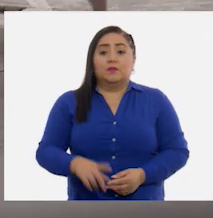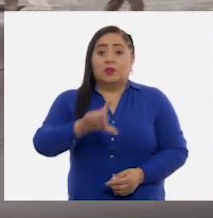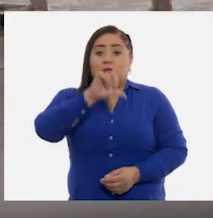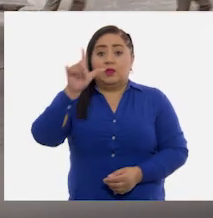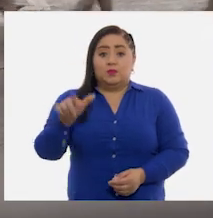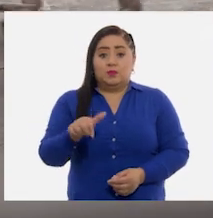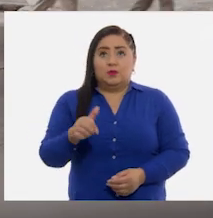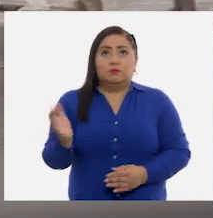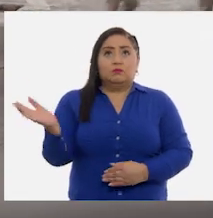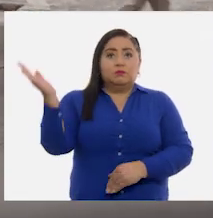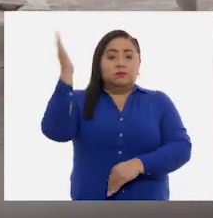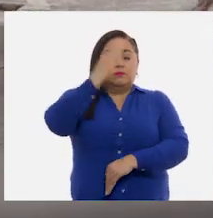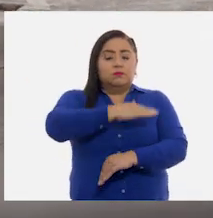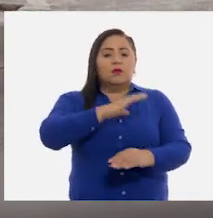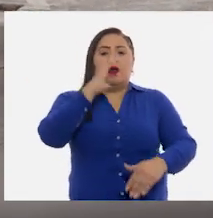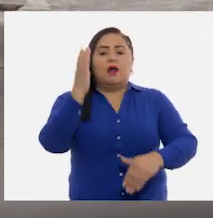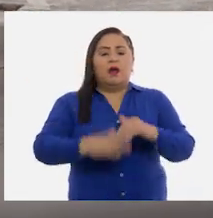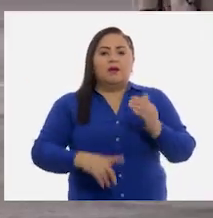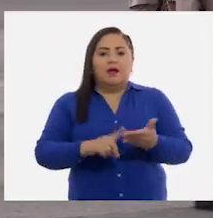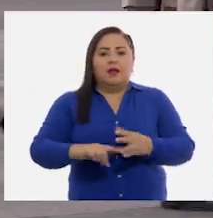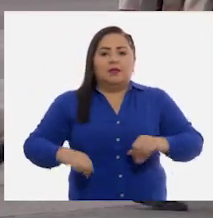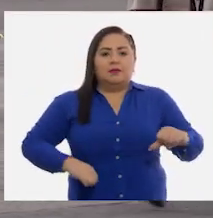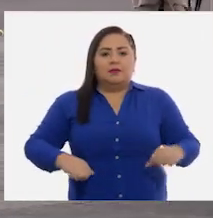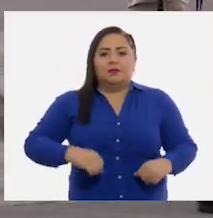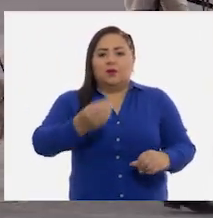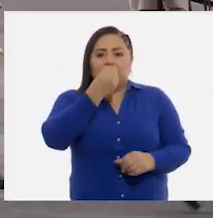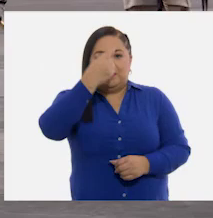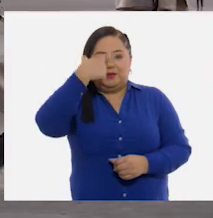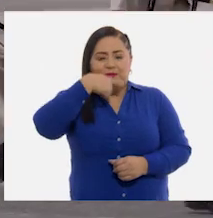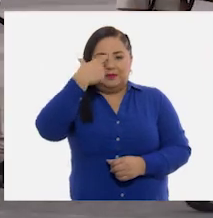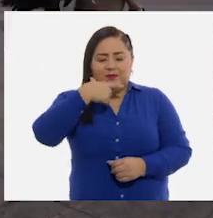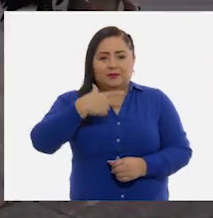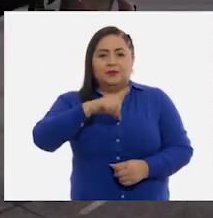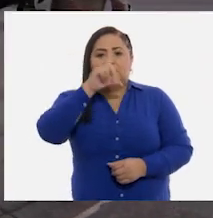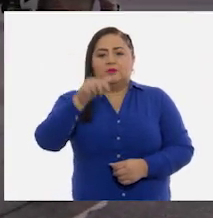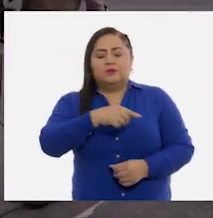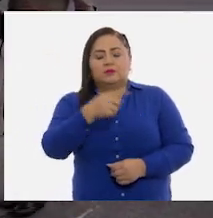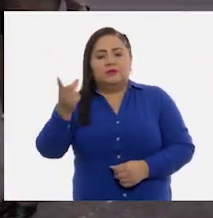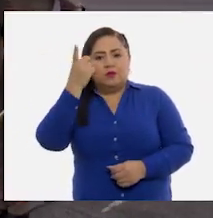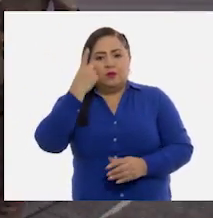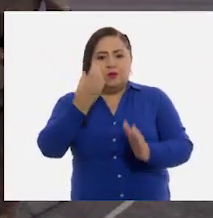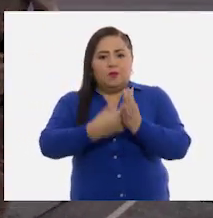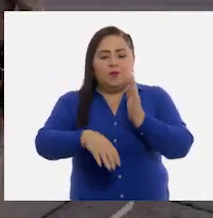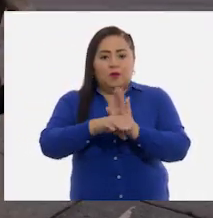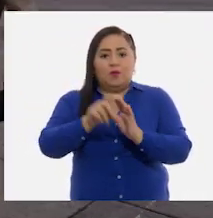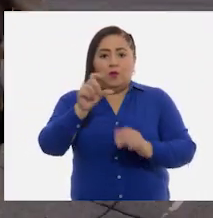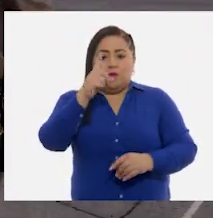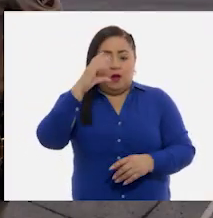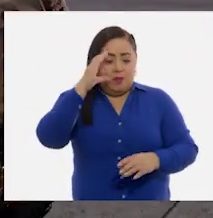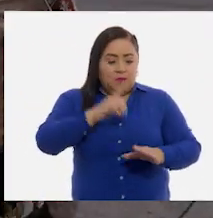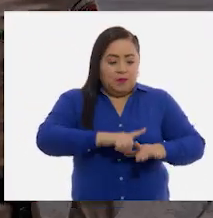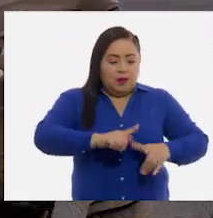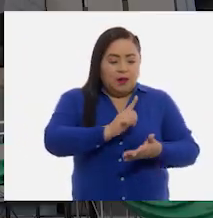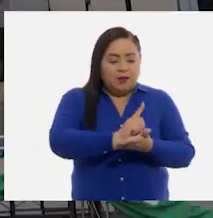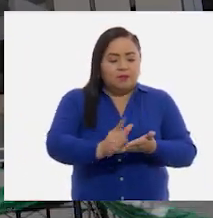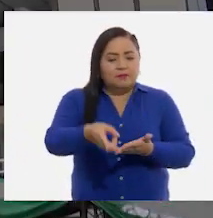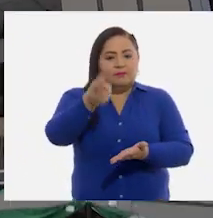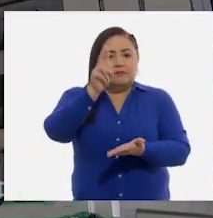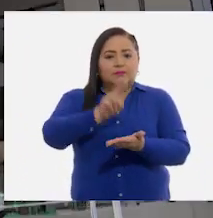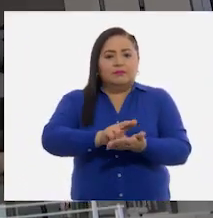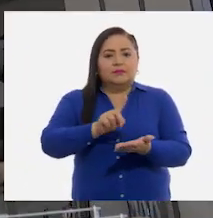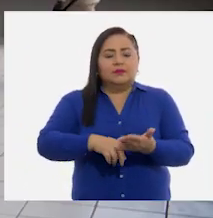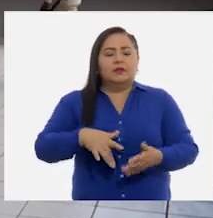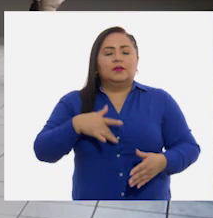Después de un largo día, culminan sus actividades con la cena. Regresan a sus dormitorios, en donde una cama limpia los espera y les